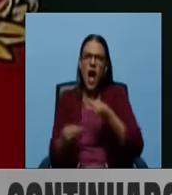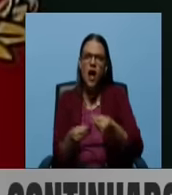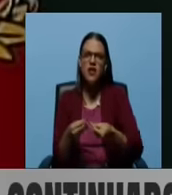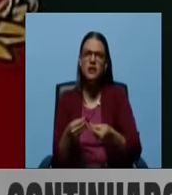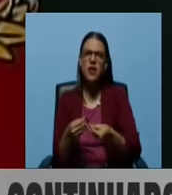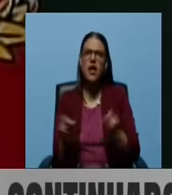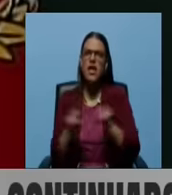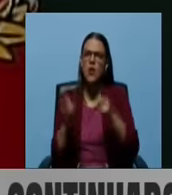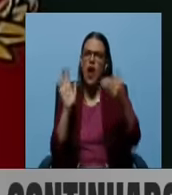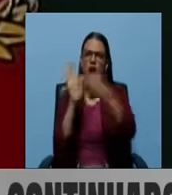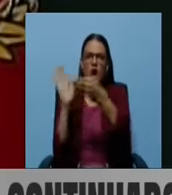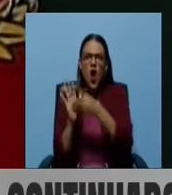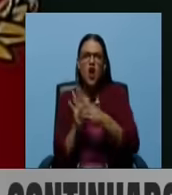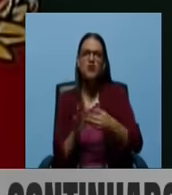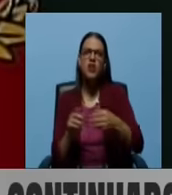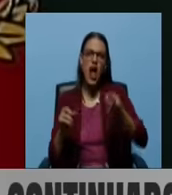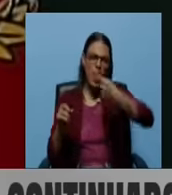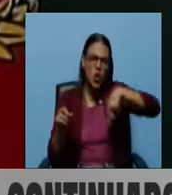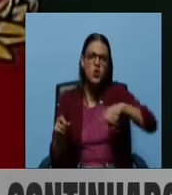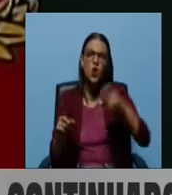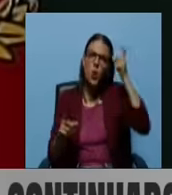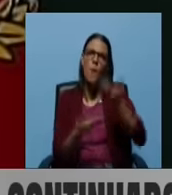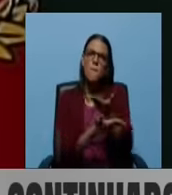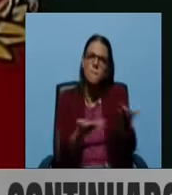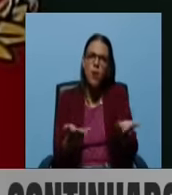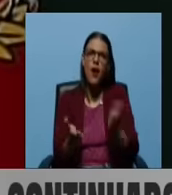Se fueron por un ataque despiadado a nuestro pueblo.